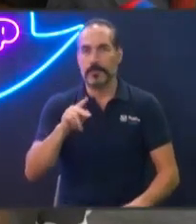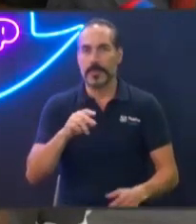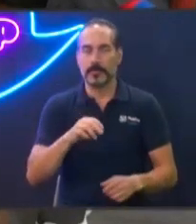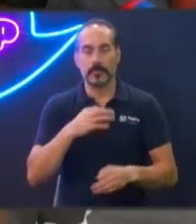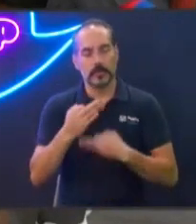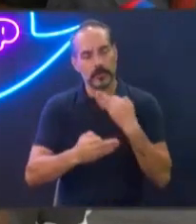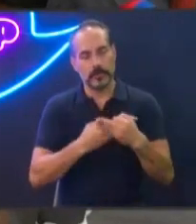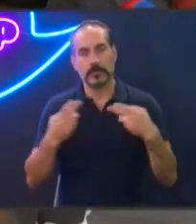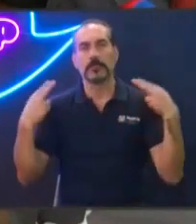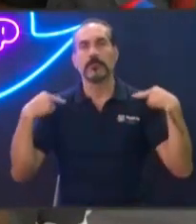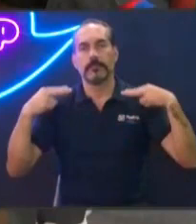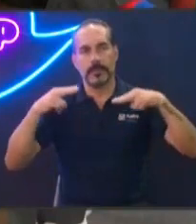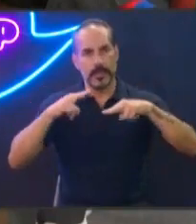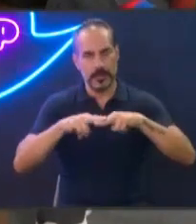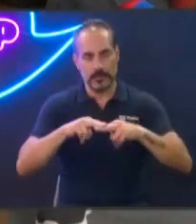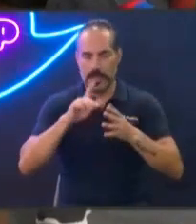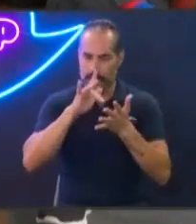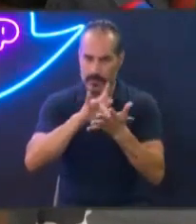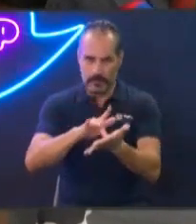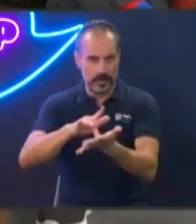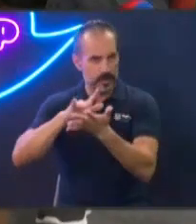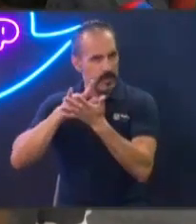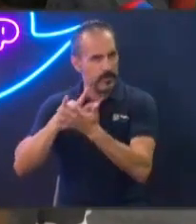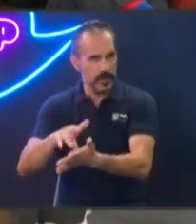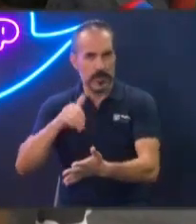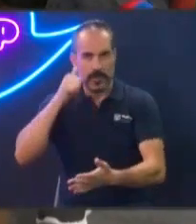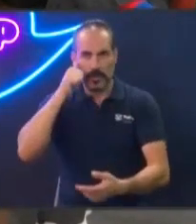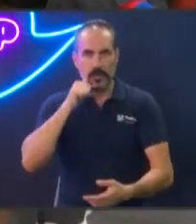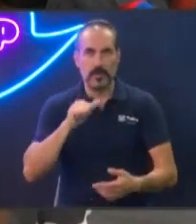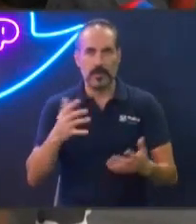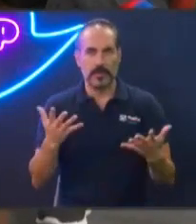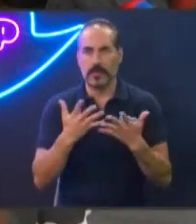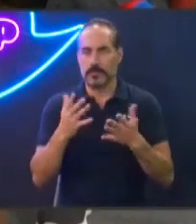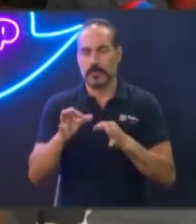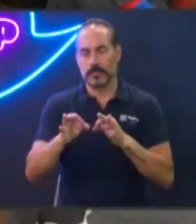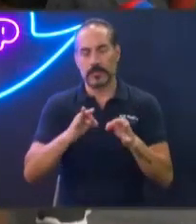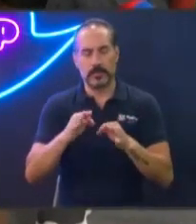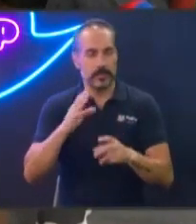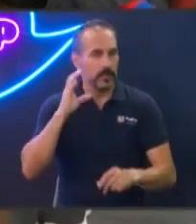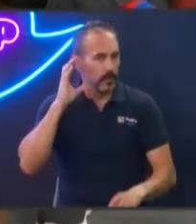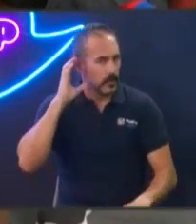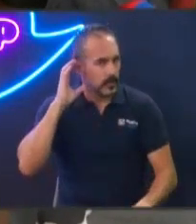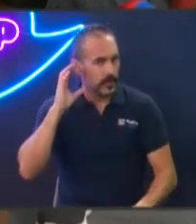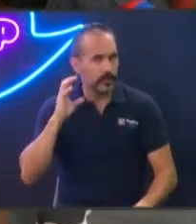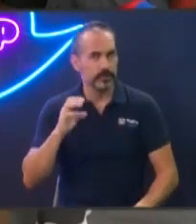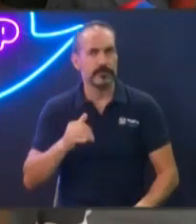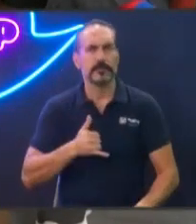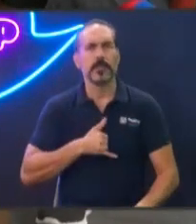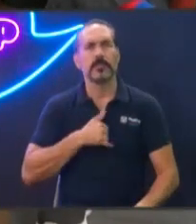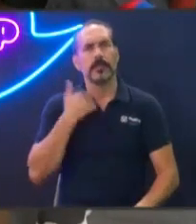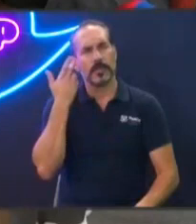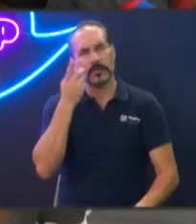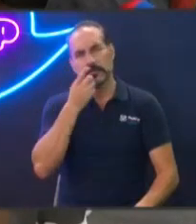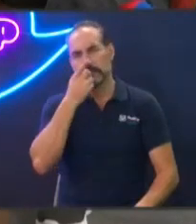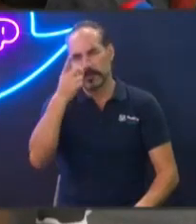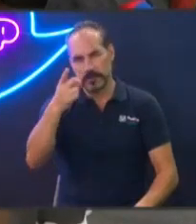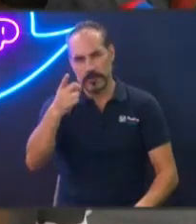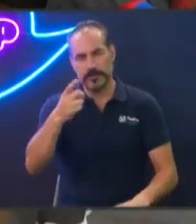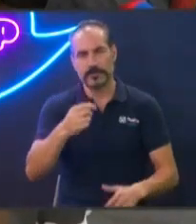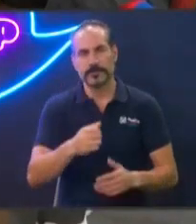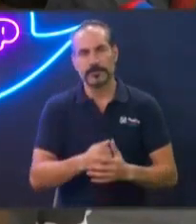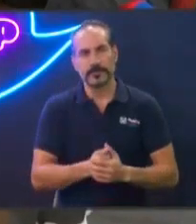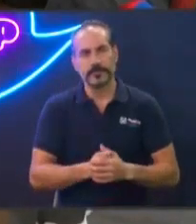docentes están ahí apoyando y sobre todo haciendo este trabajo de escucha me gustaría comentarte también que